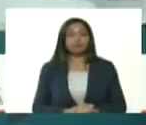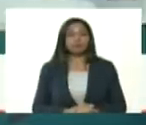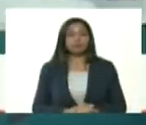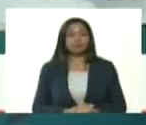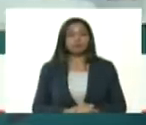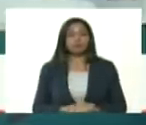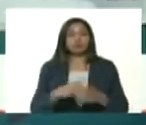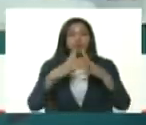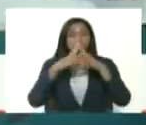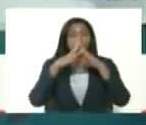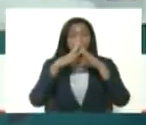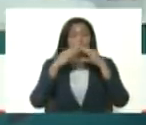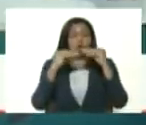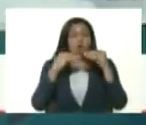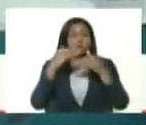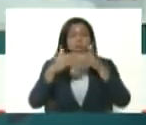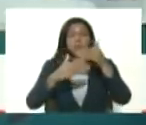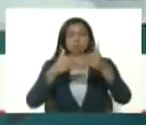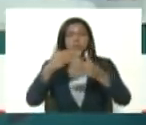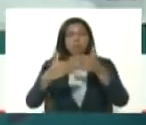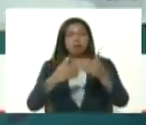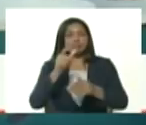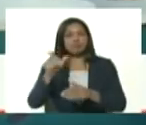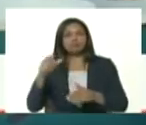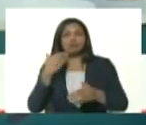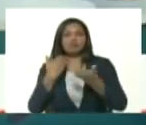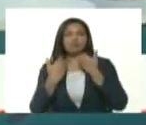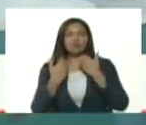toda la trayectoria de casos.